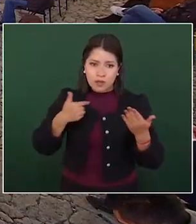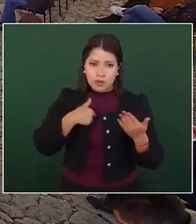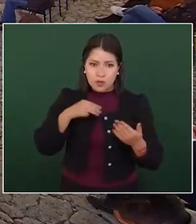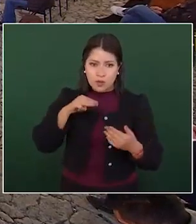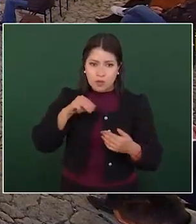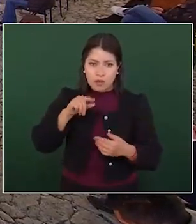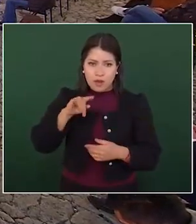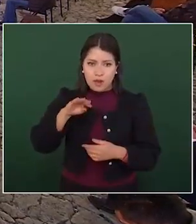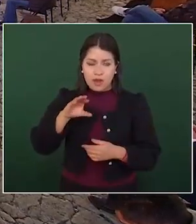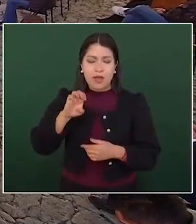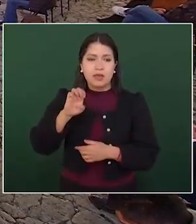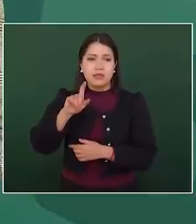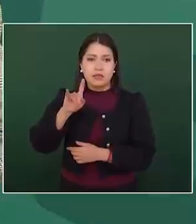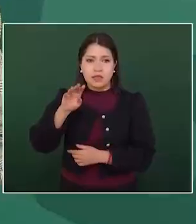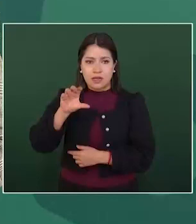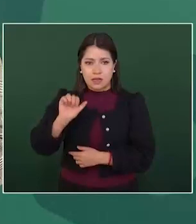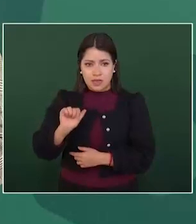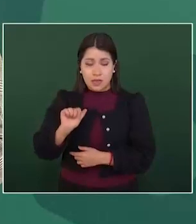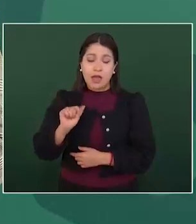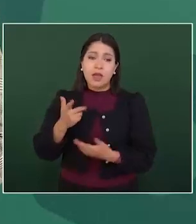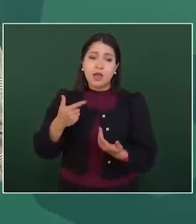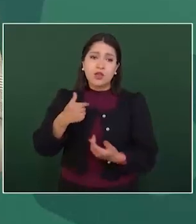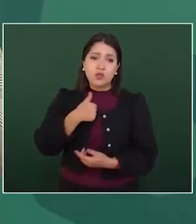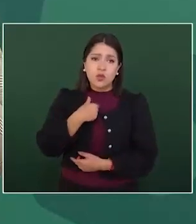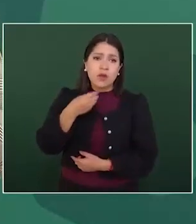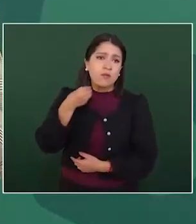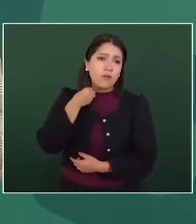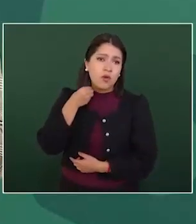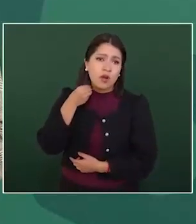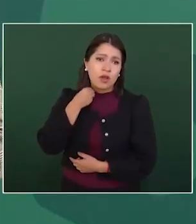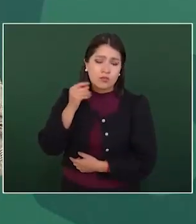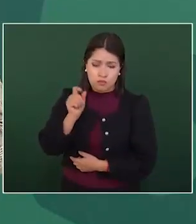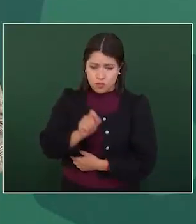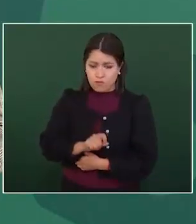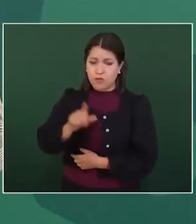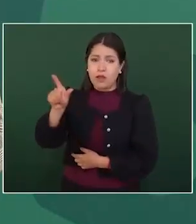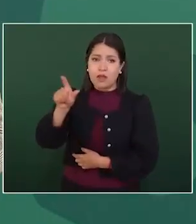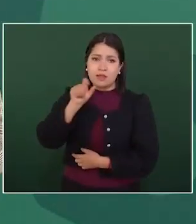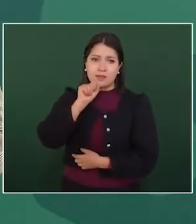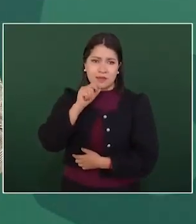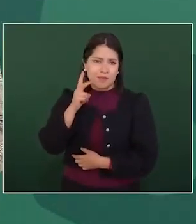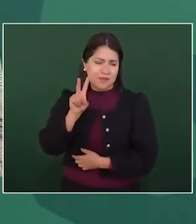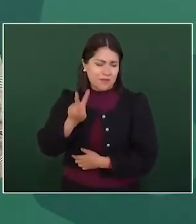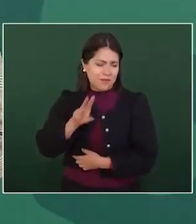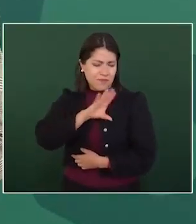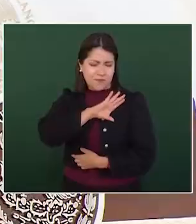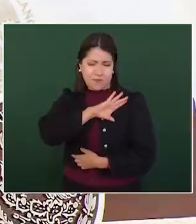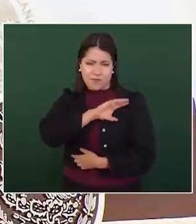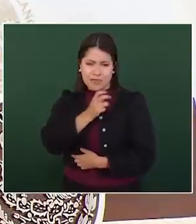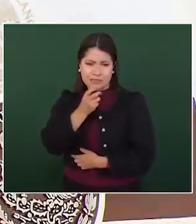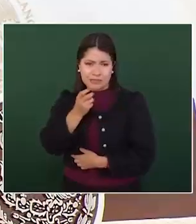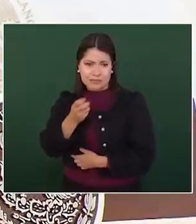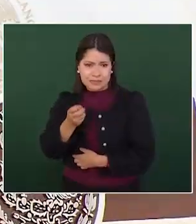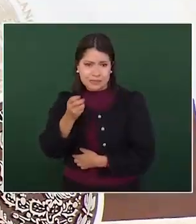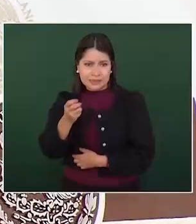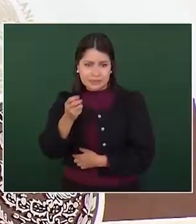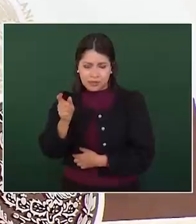Estela Ríos González, abogada de profesión y de corazón. Y por eso